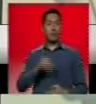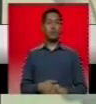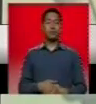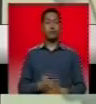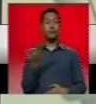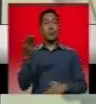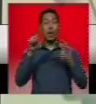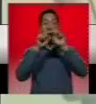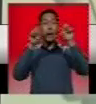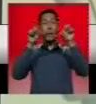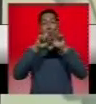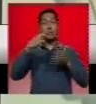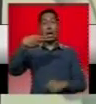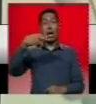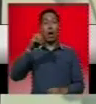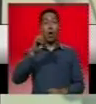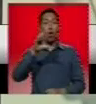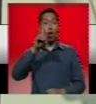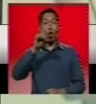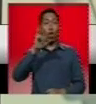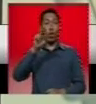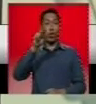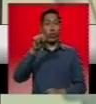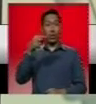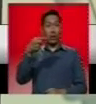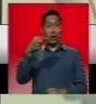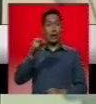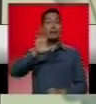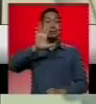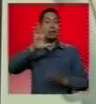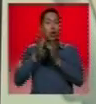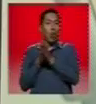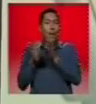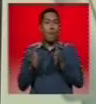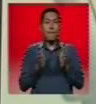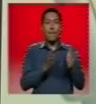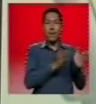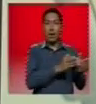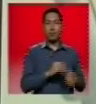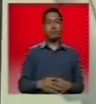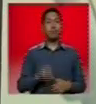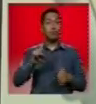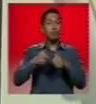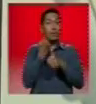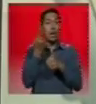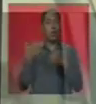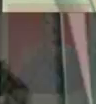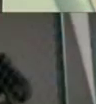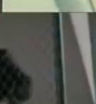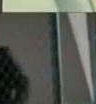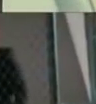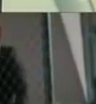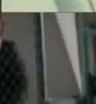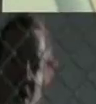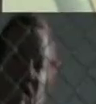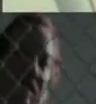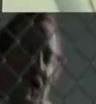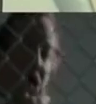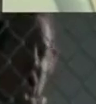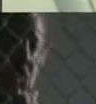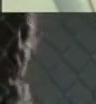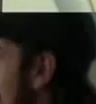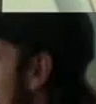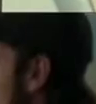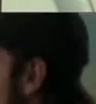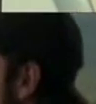Holding contempla 5 etapas. La primera es el equipamiento, reparación y construcción de un nuevo muelle